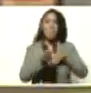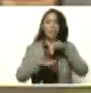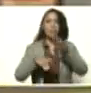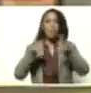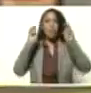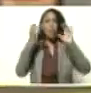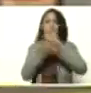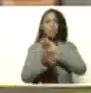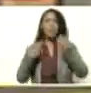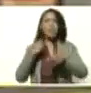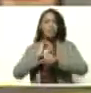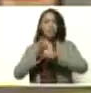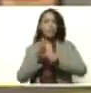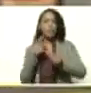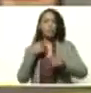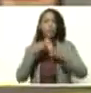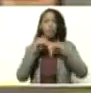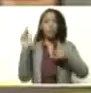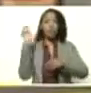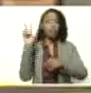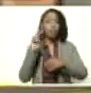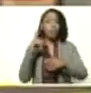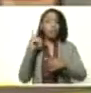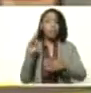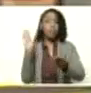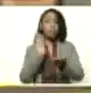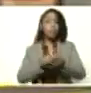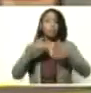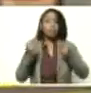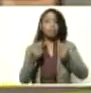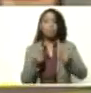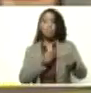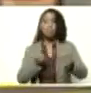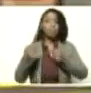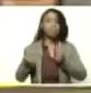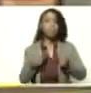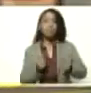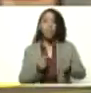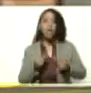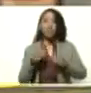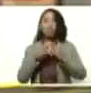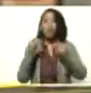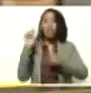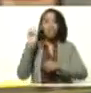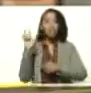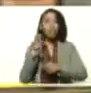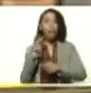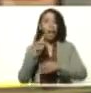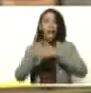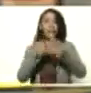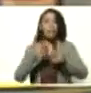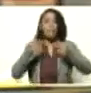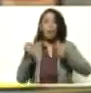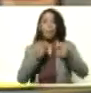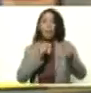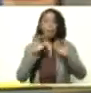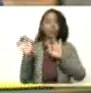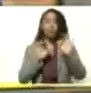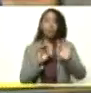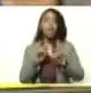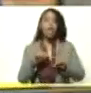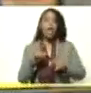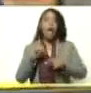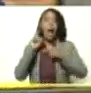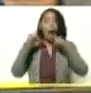al coronavirus todavenezuela se ha puesto pilas todavenezuela reaccionado positivamente yo les digo